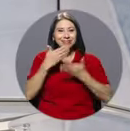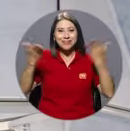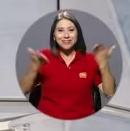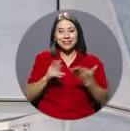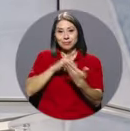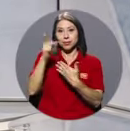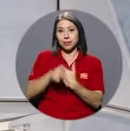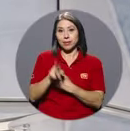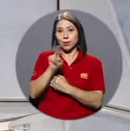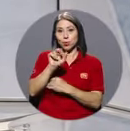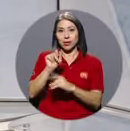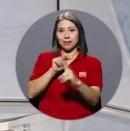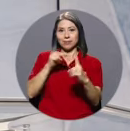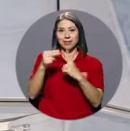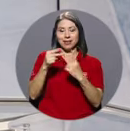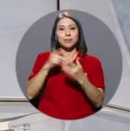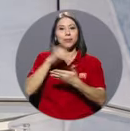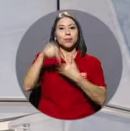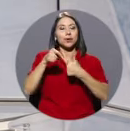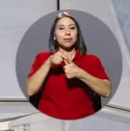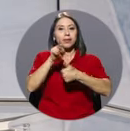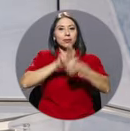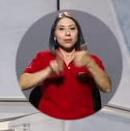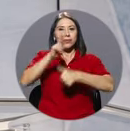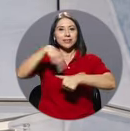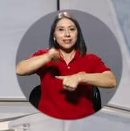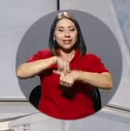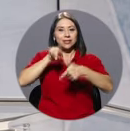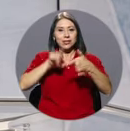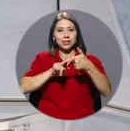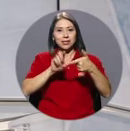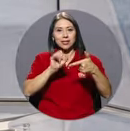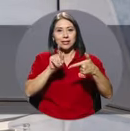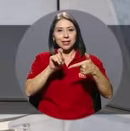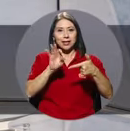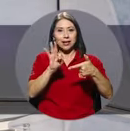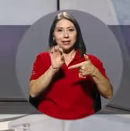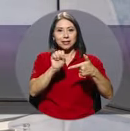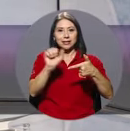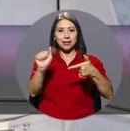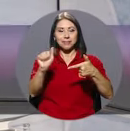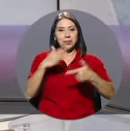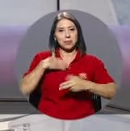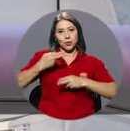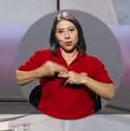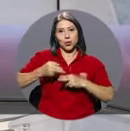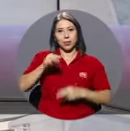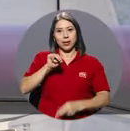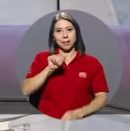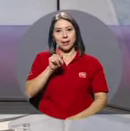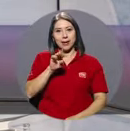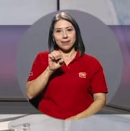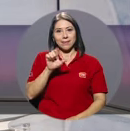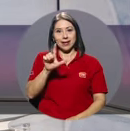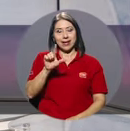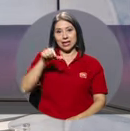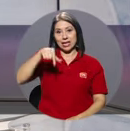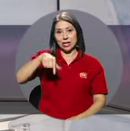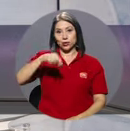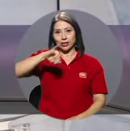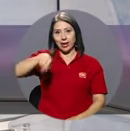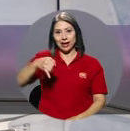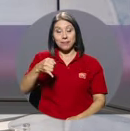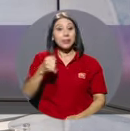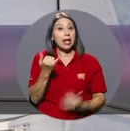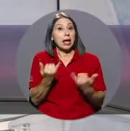tal? Bienvenidos a una edición más de Una Mirada, el programa de la Universidad Nacional y del SINAR S.A. Mi nombre es Maribel Quiroz Jara y en esta